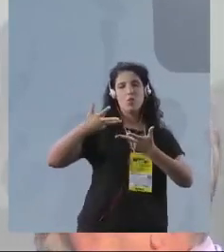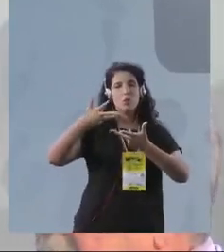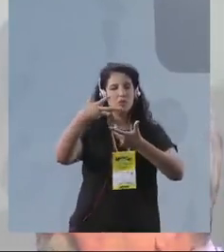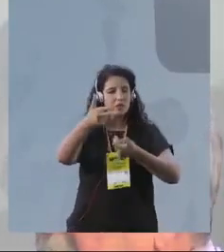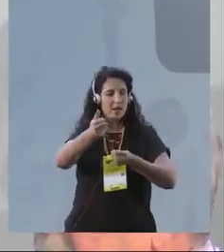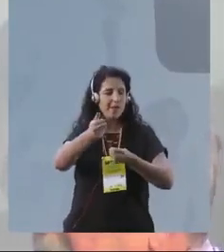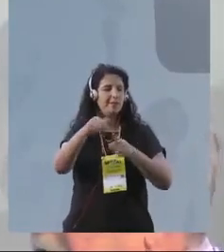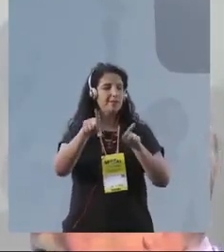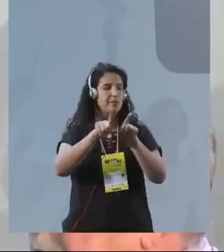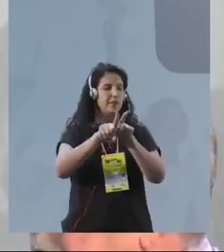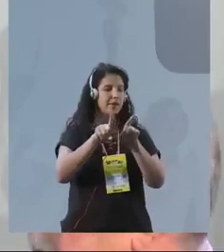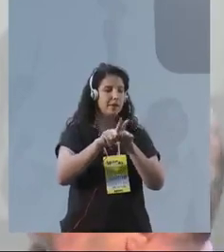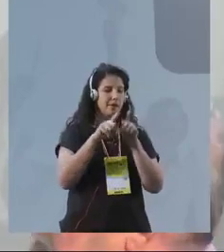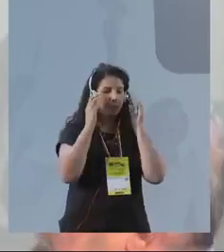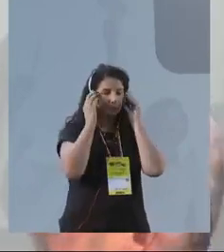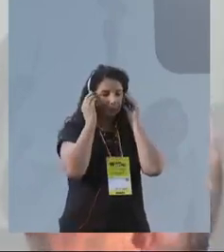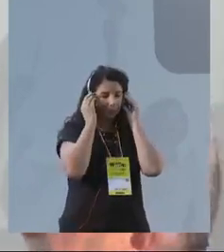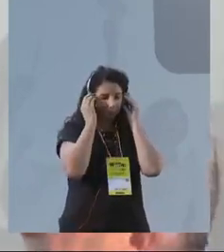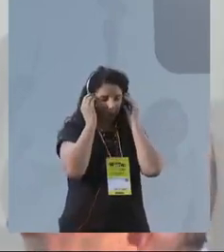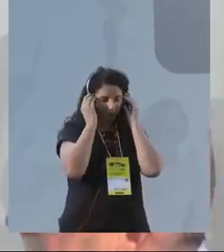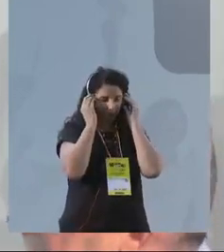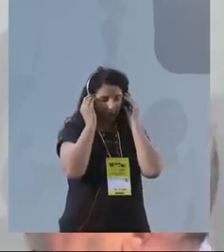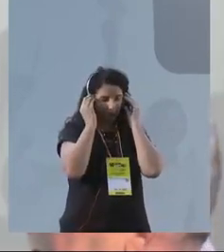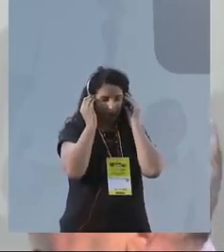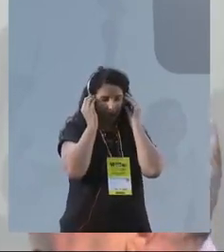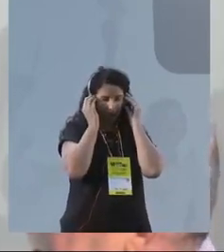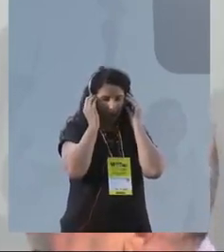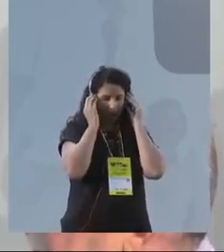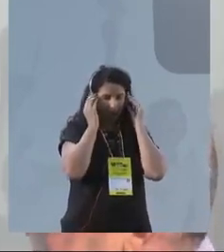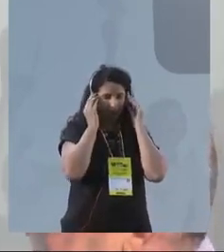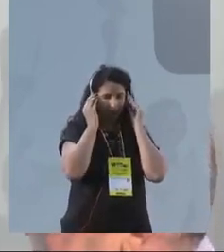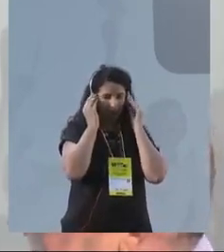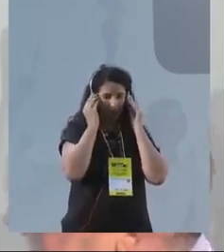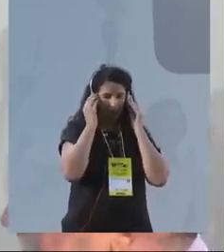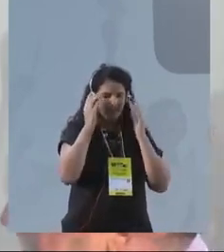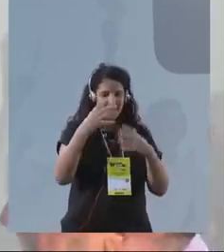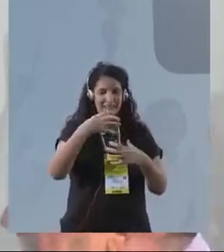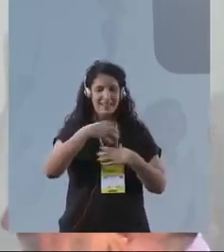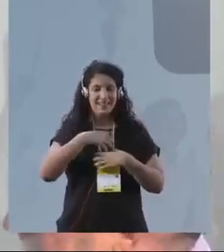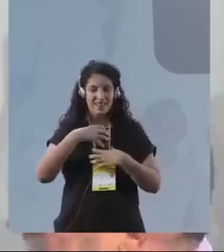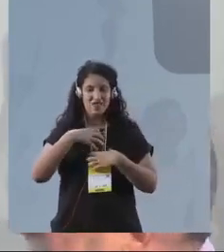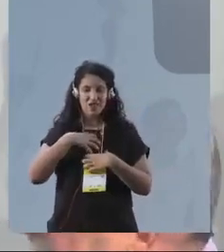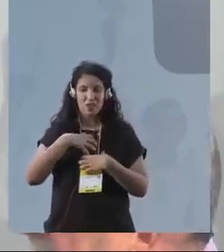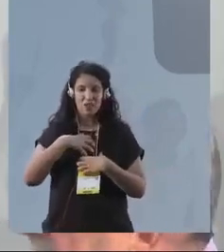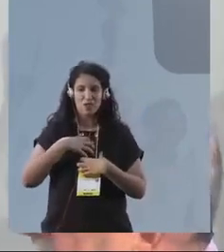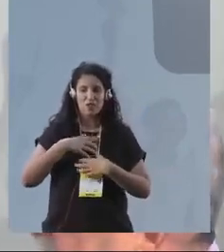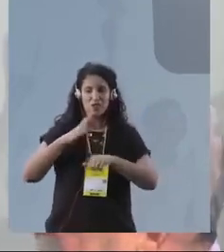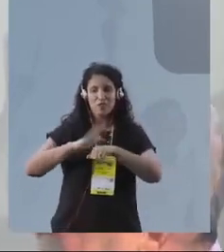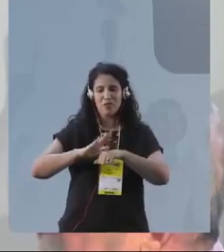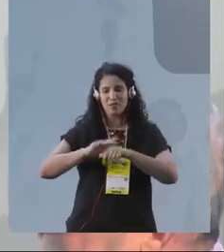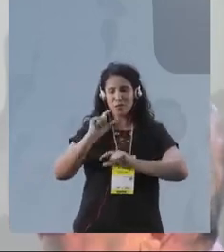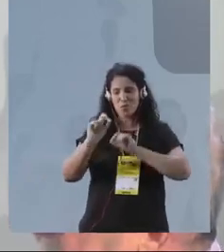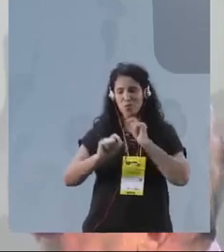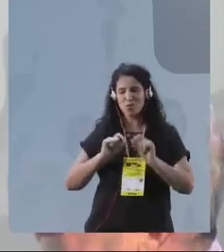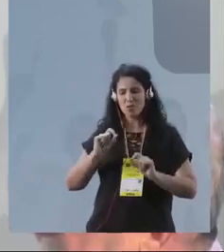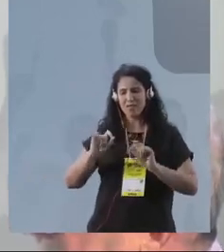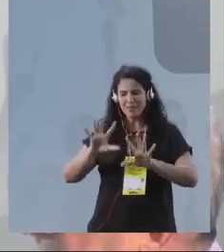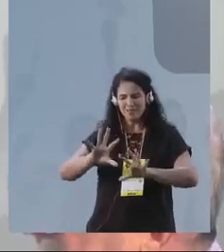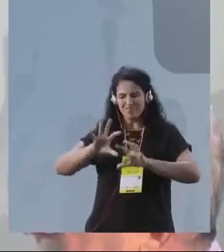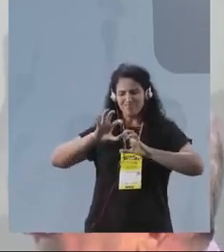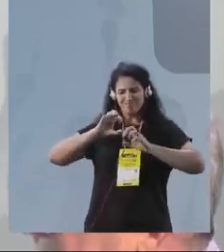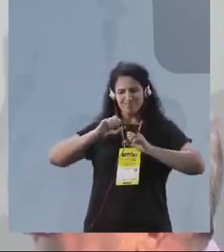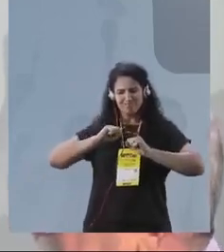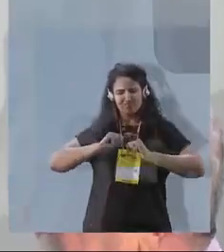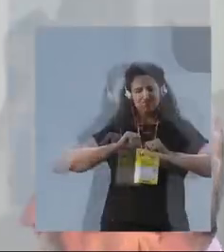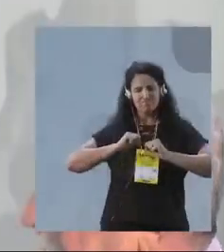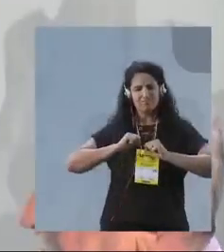expresan eso, poner el cuerpo, poner sus estructuras, su pensamiento y su acción